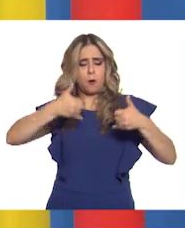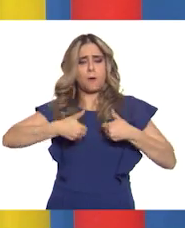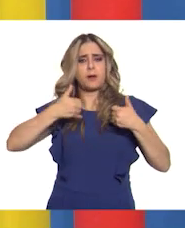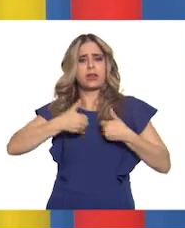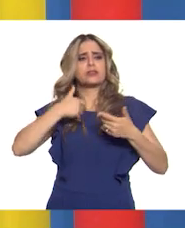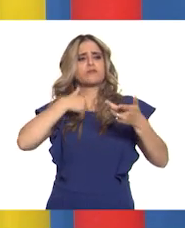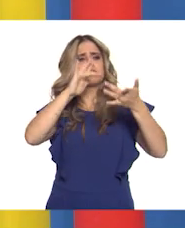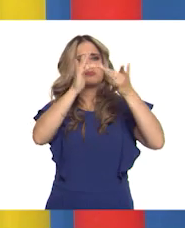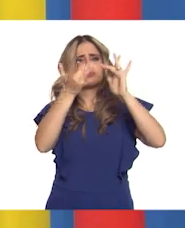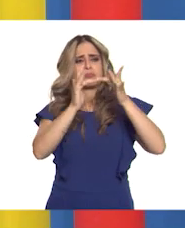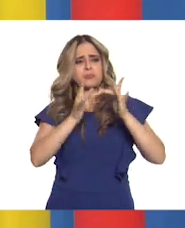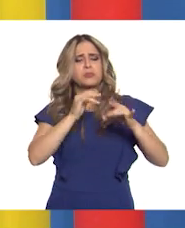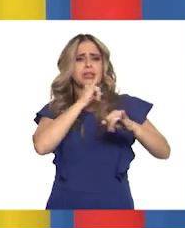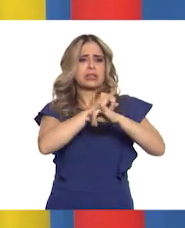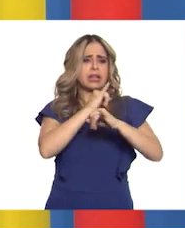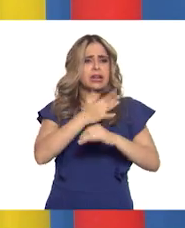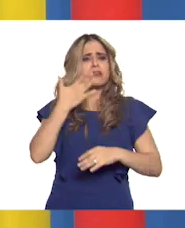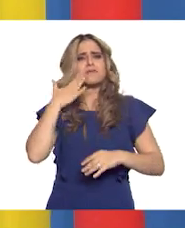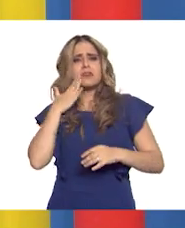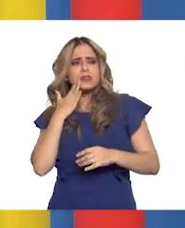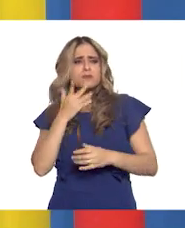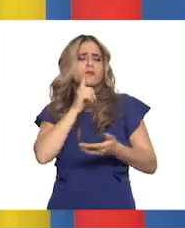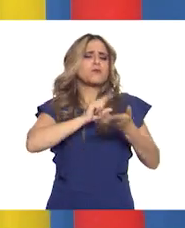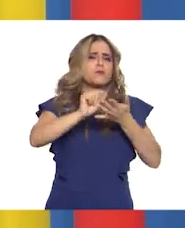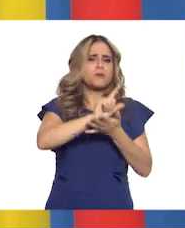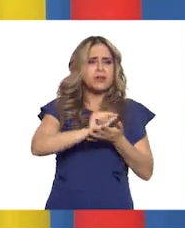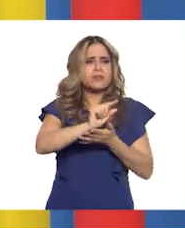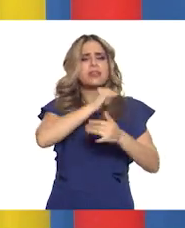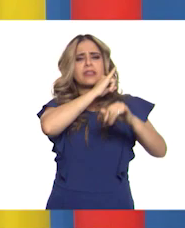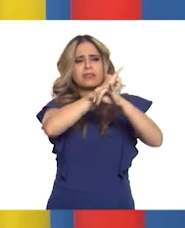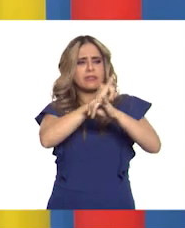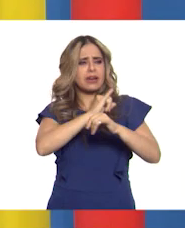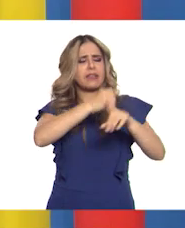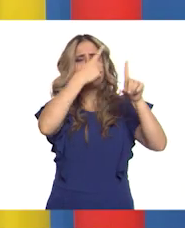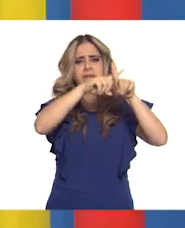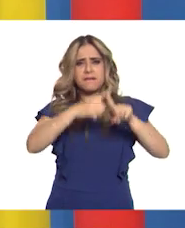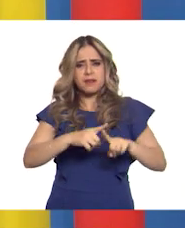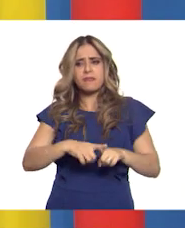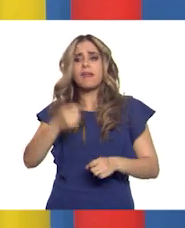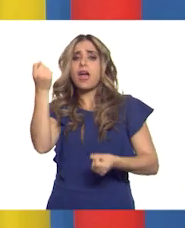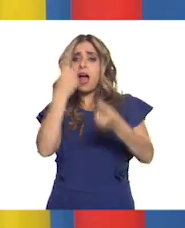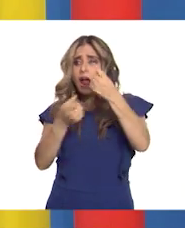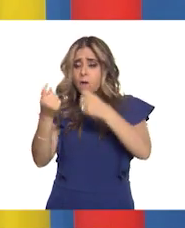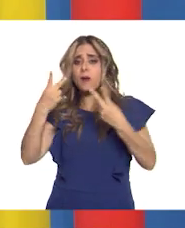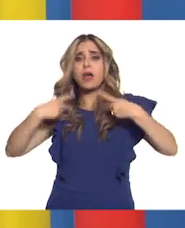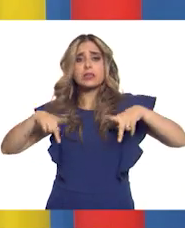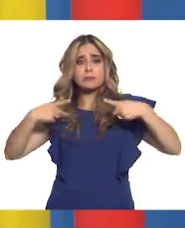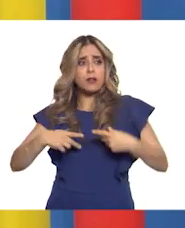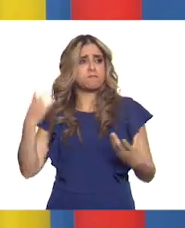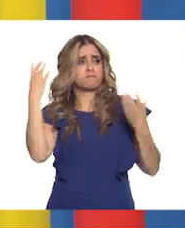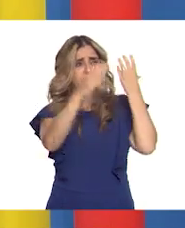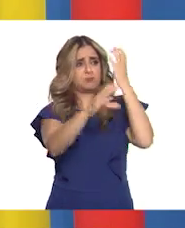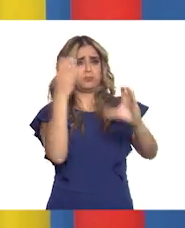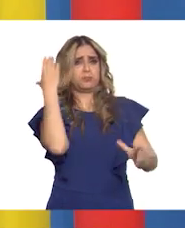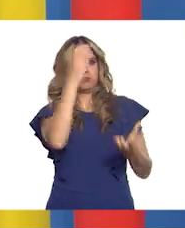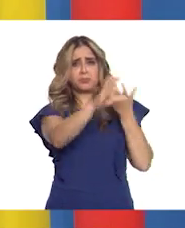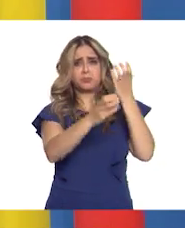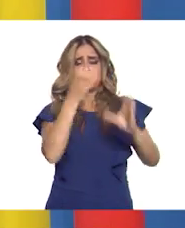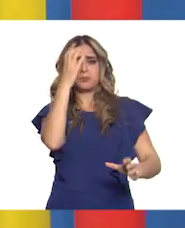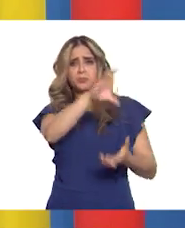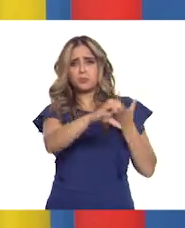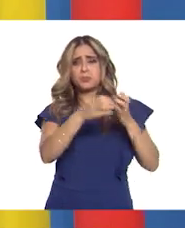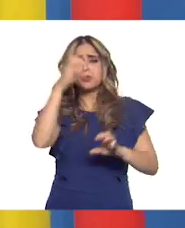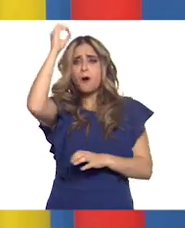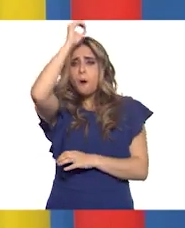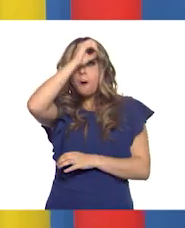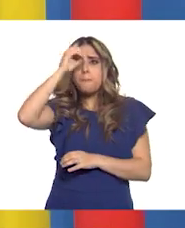sociales y muchas cuentas en todas las redes sociales, se atreven a emitir opiniones y la mayoría de las opiniones,